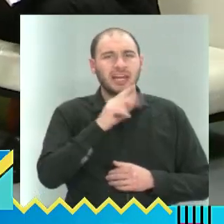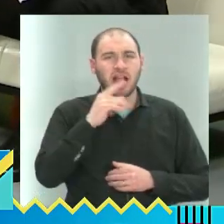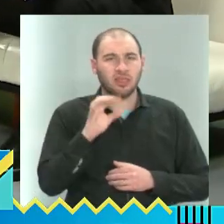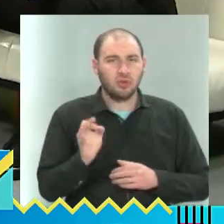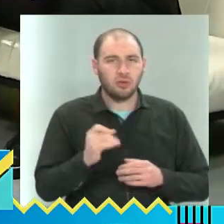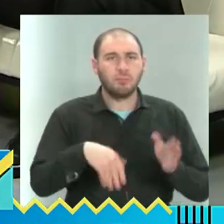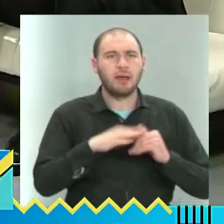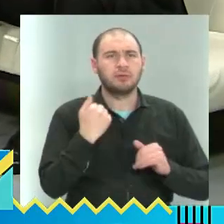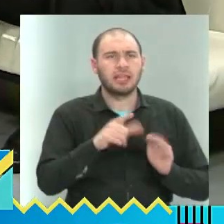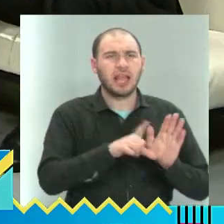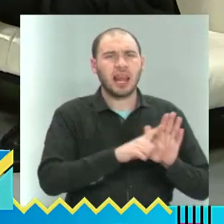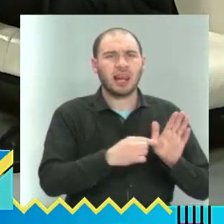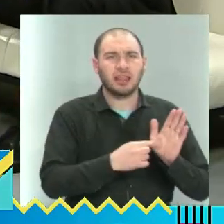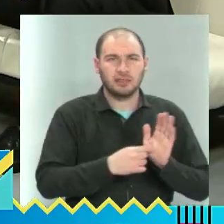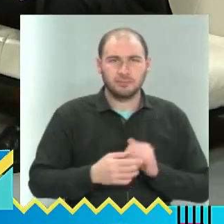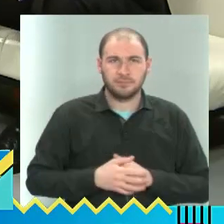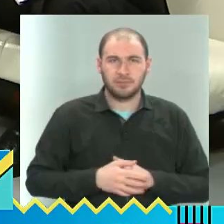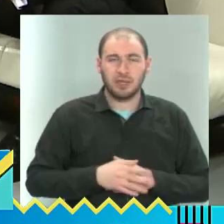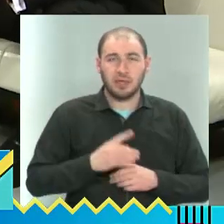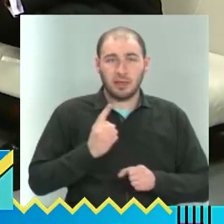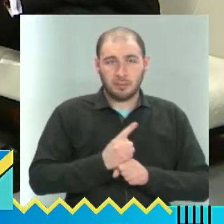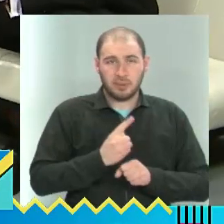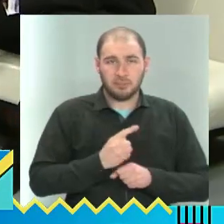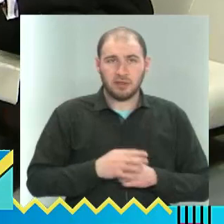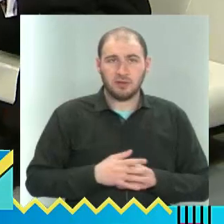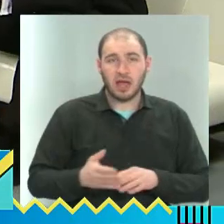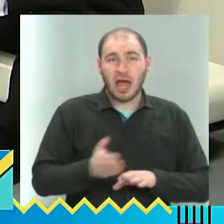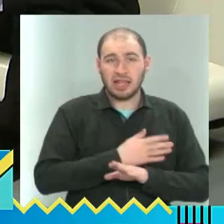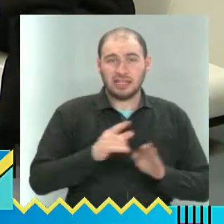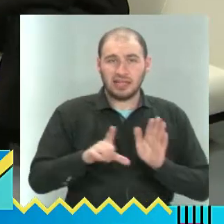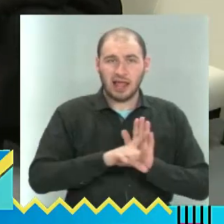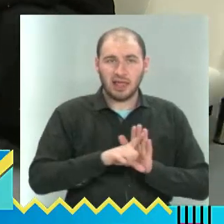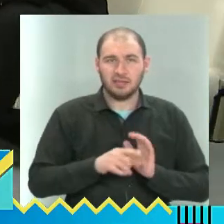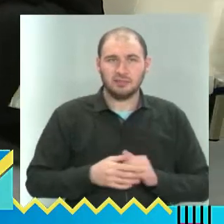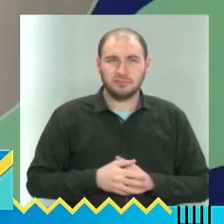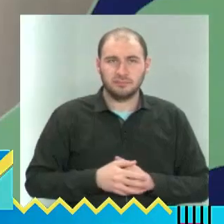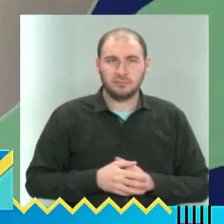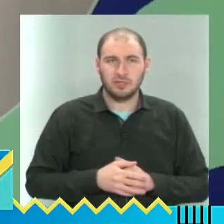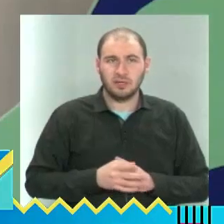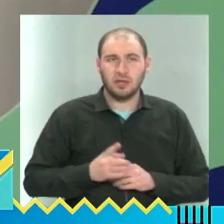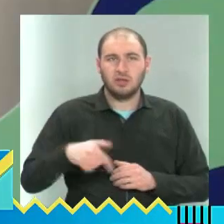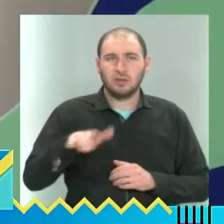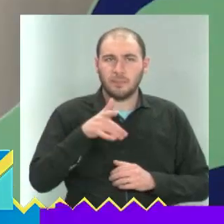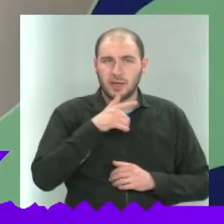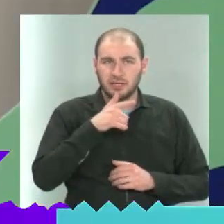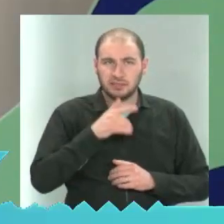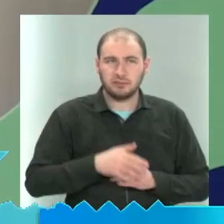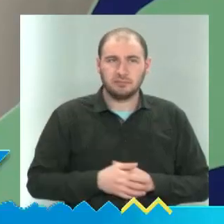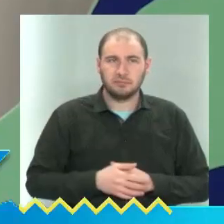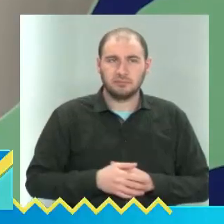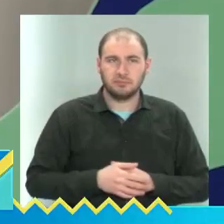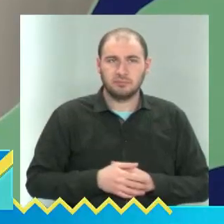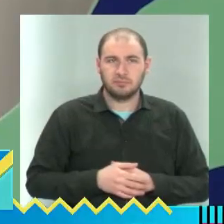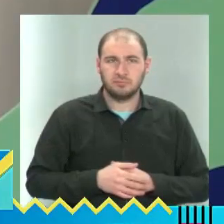la importancia de esta legislación? Bueno, en primer lugar, antes de la legislación, lo que a nosotros nos parecía que estaba